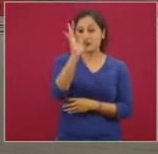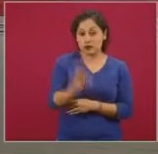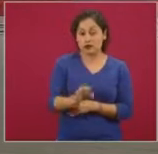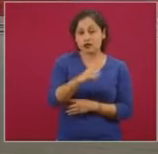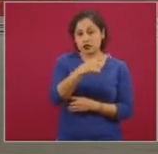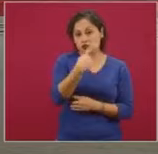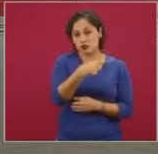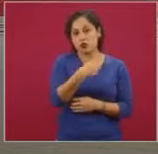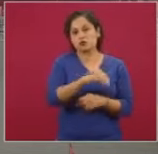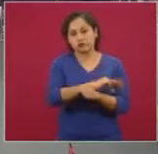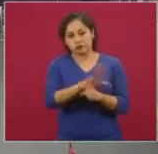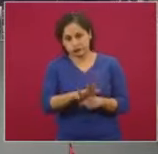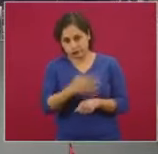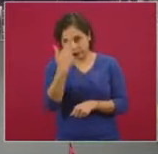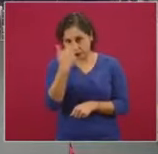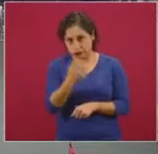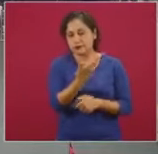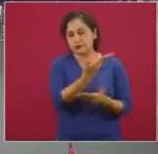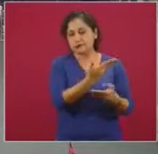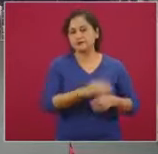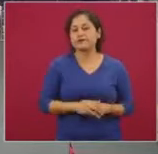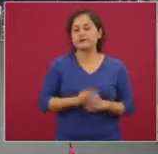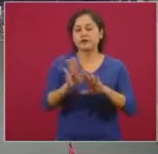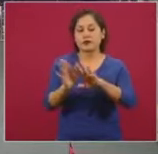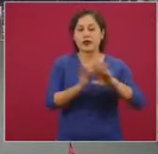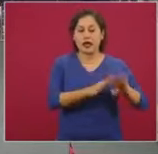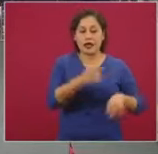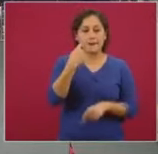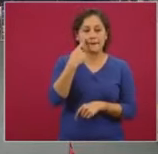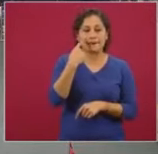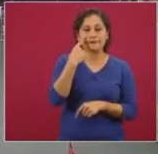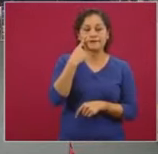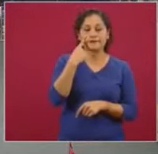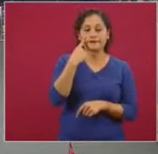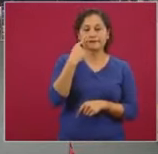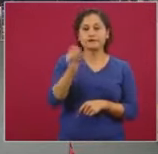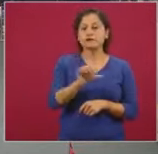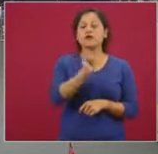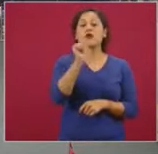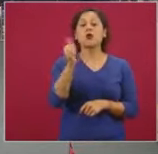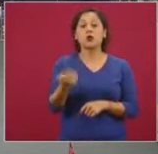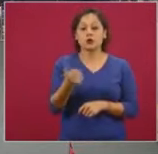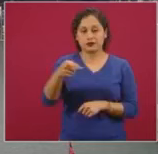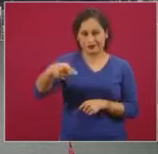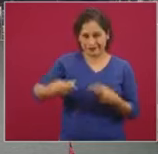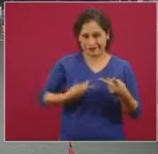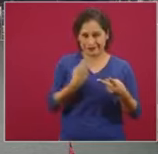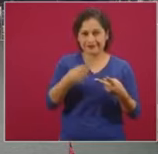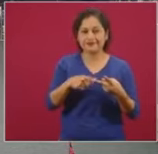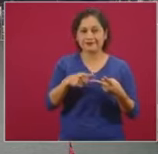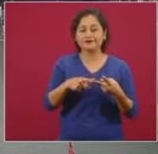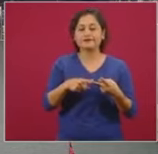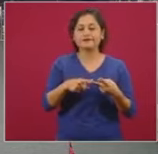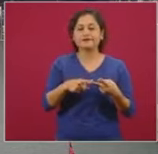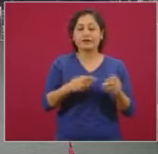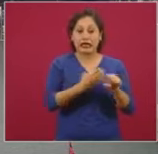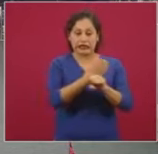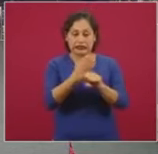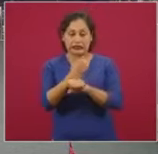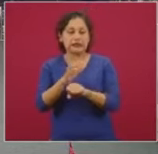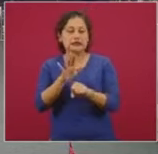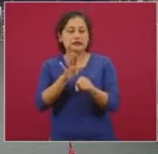COVID. Ahora, las entidades, perdón, nada más que era la otra pregunta, también no queremos que esto se utilice